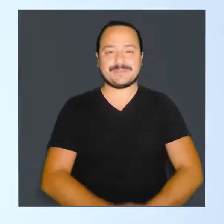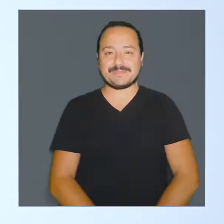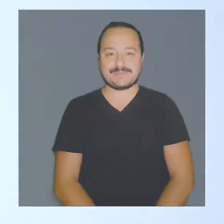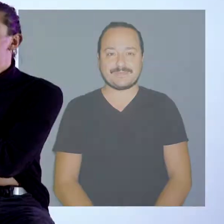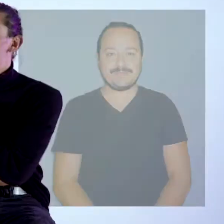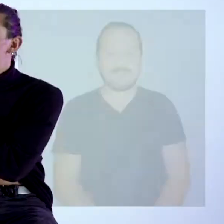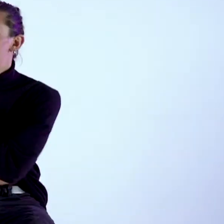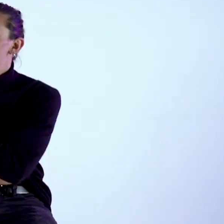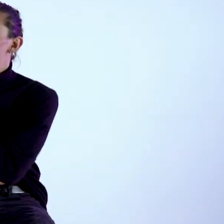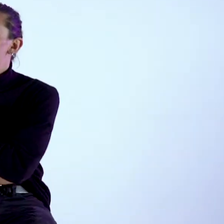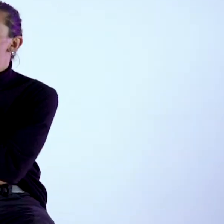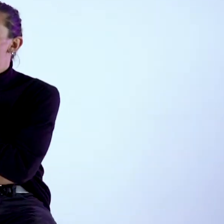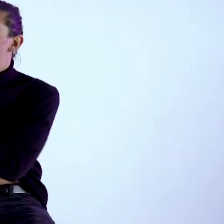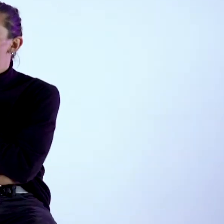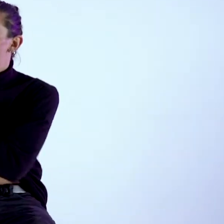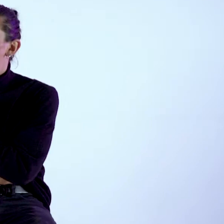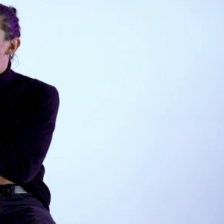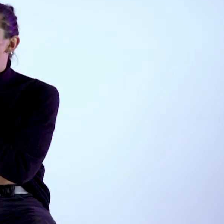te escucho.